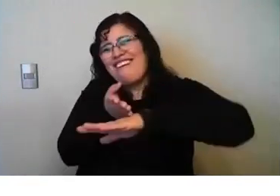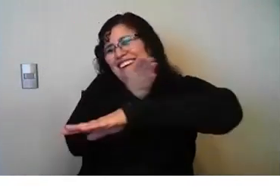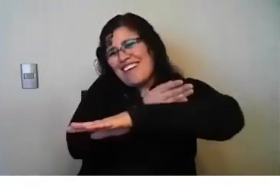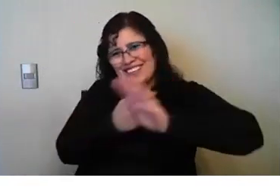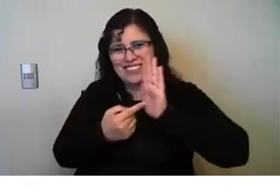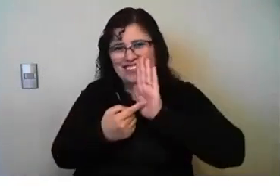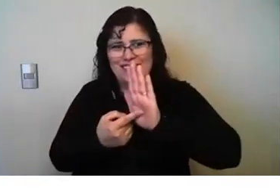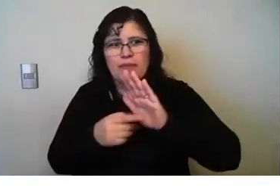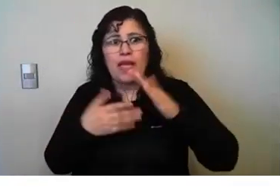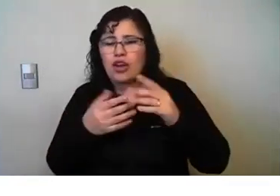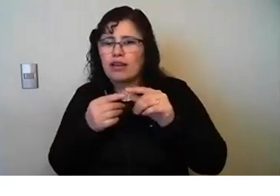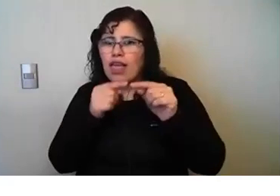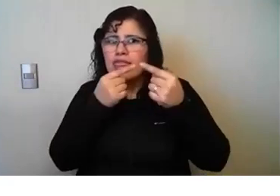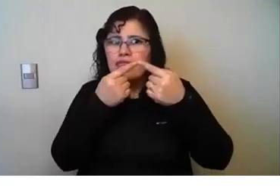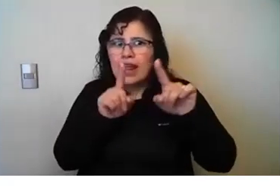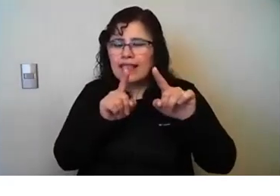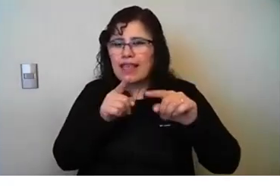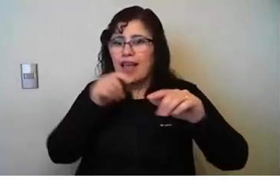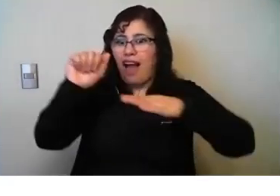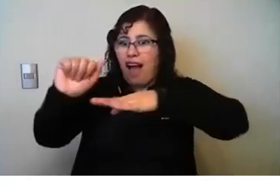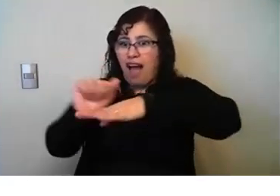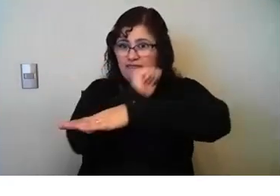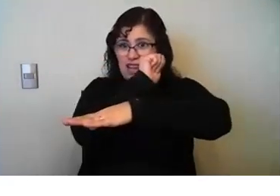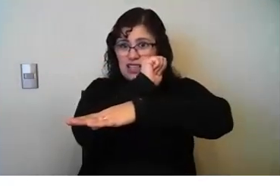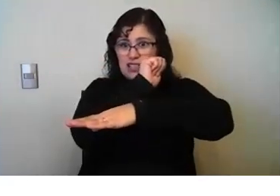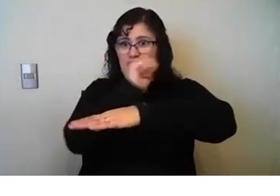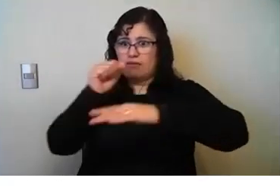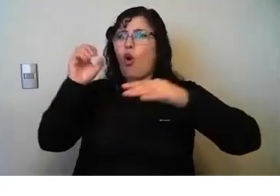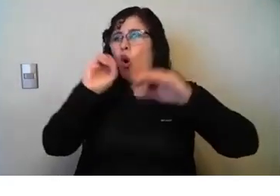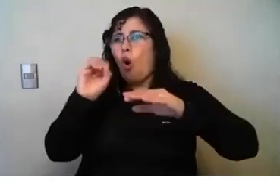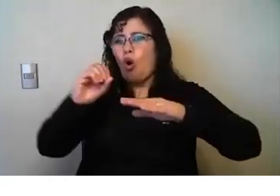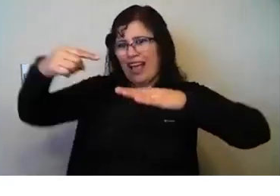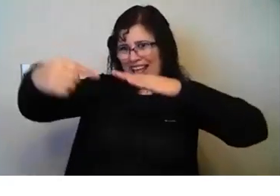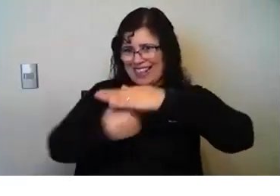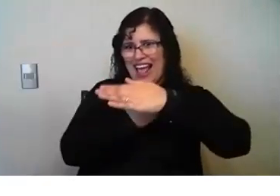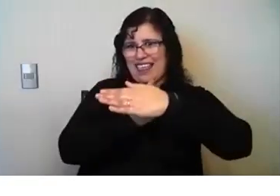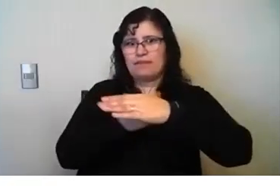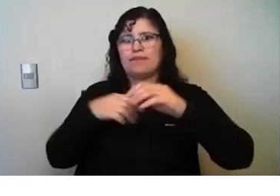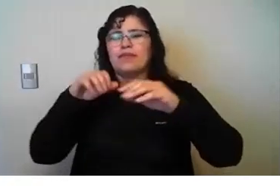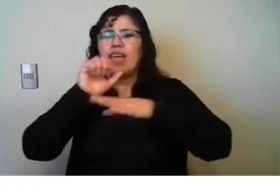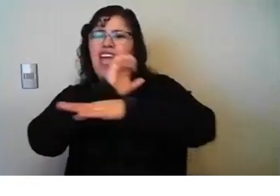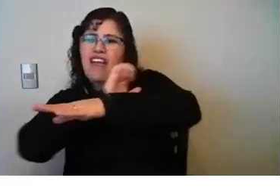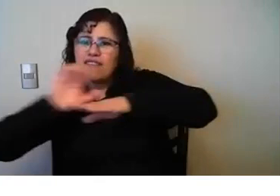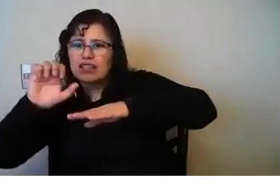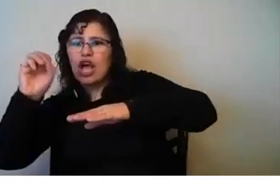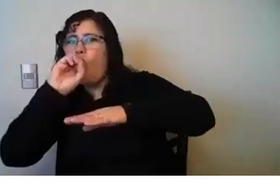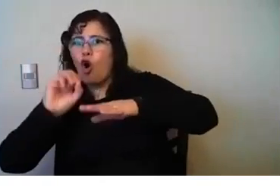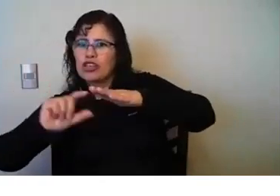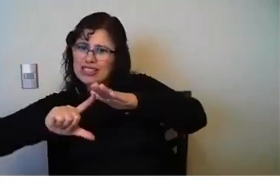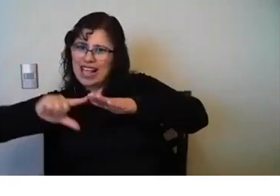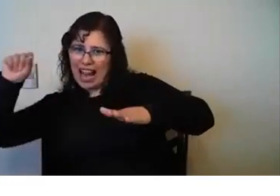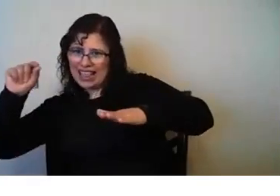aquí están marcadas las aferencias o entradas, y acá están marcadas las salidas o eferencias. Entonces aquí